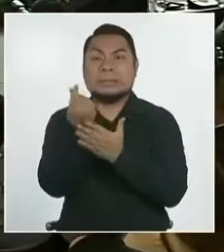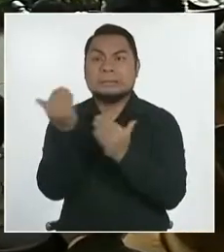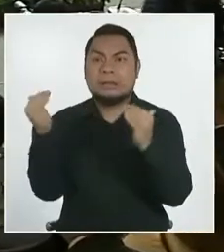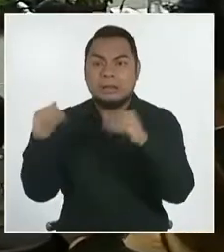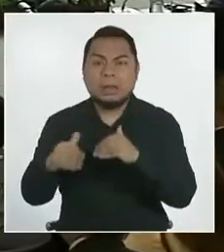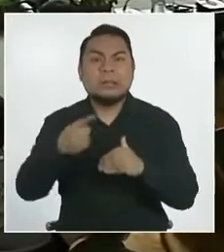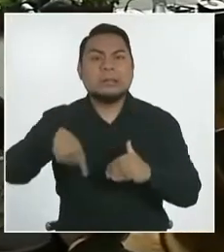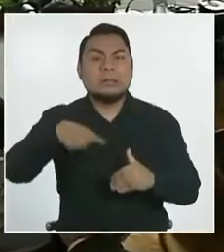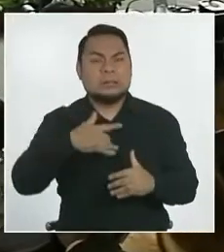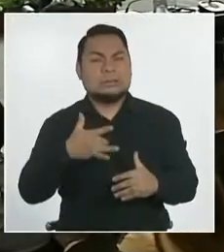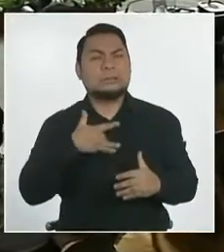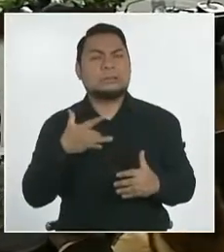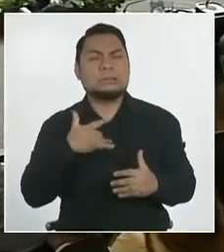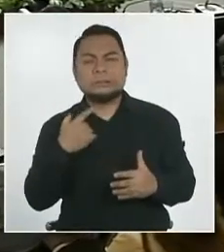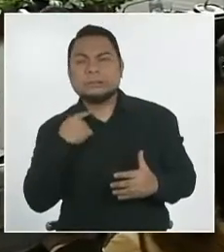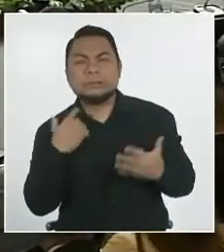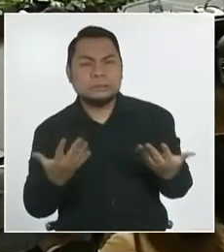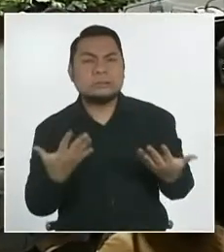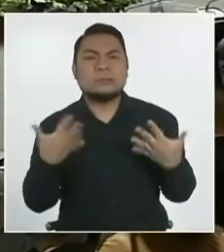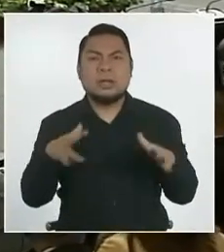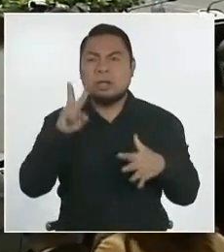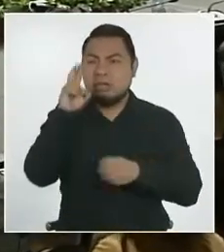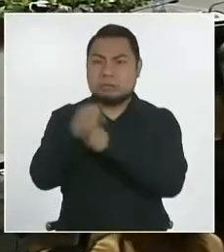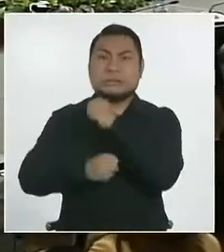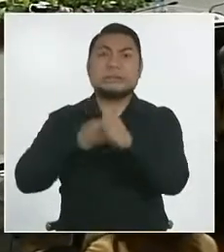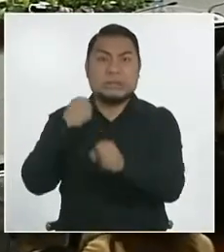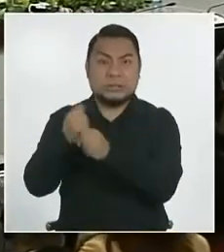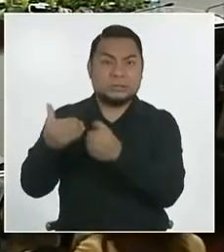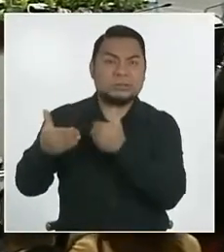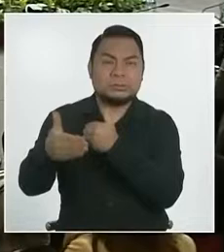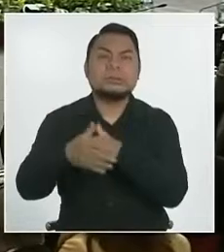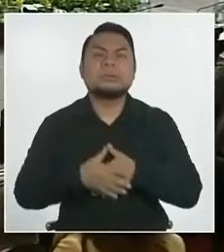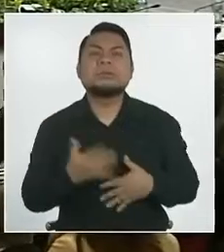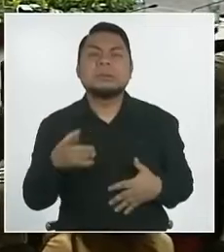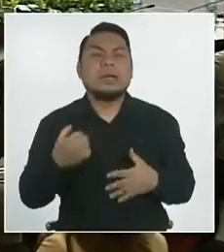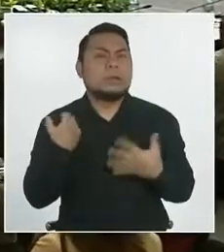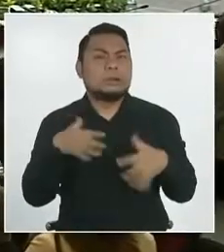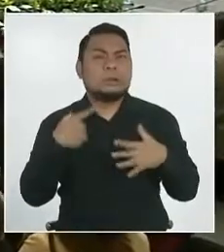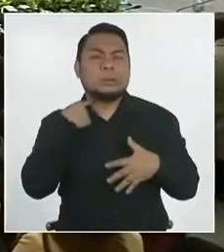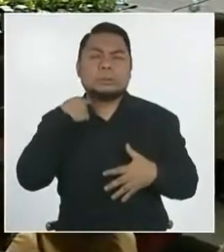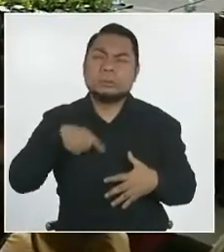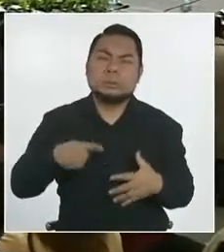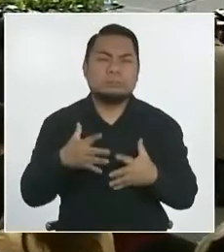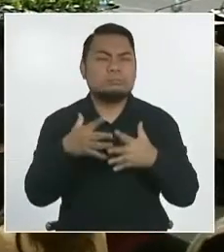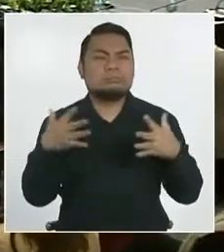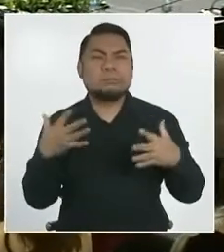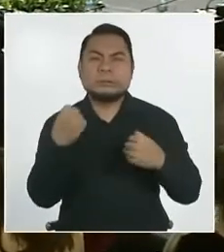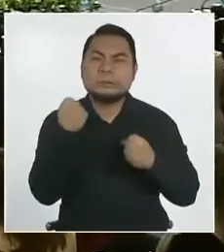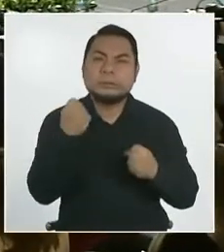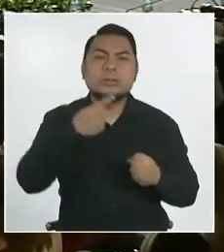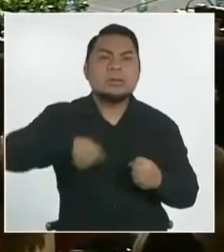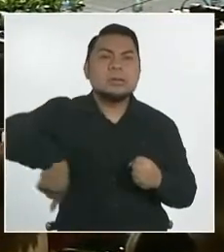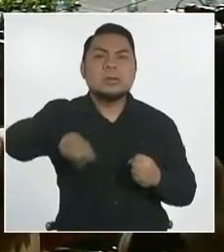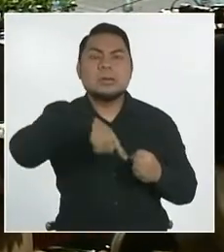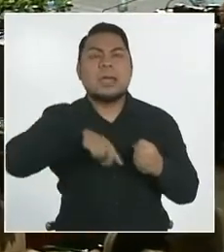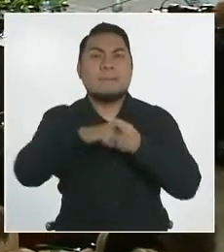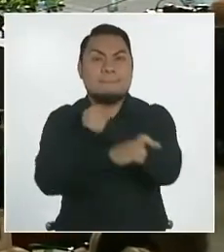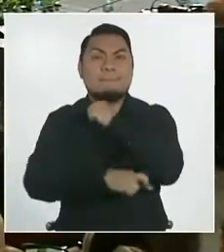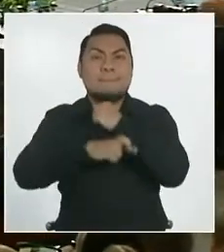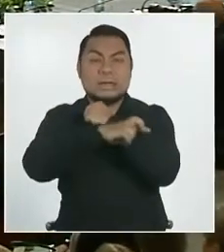venimos enfrentando desde hace más de 2 años ha golpeado severamente a nuestros países,